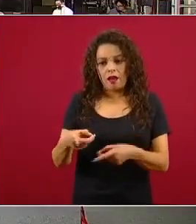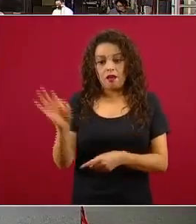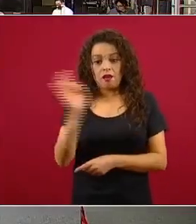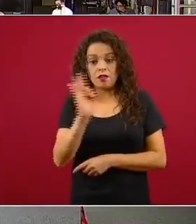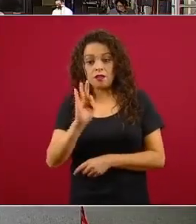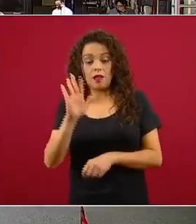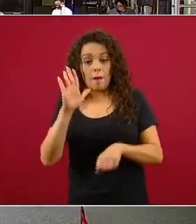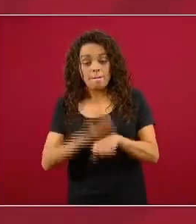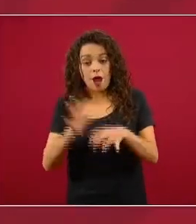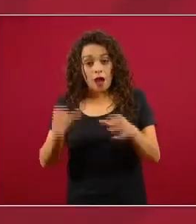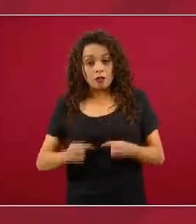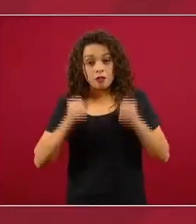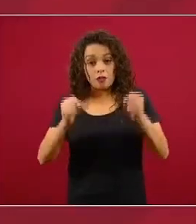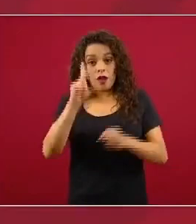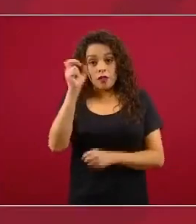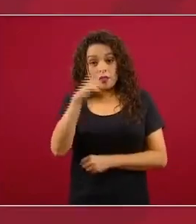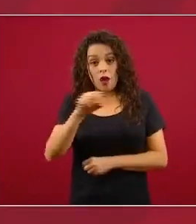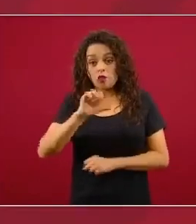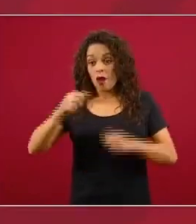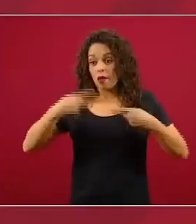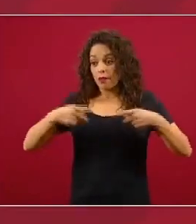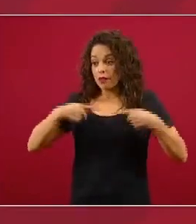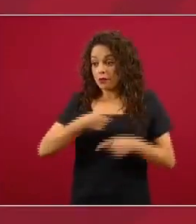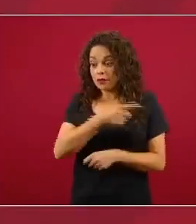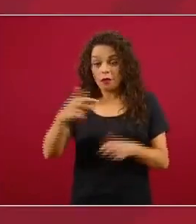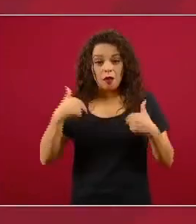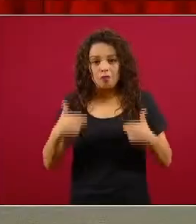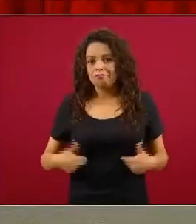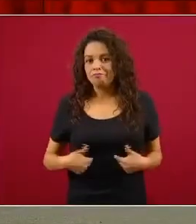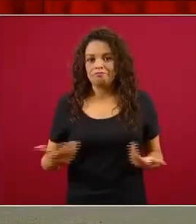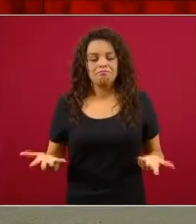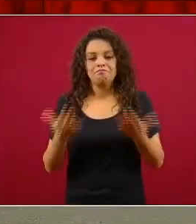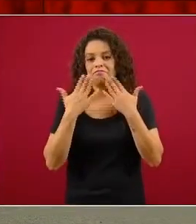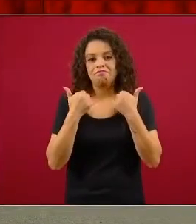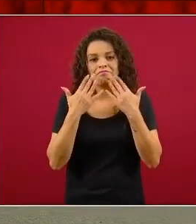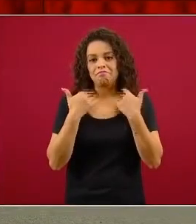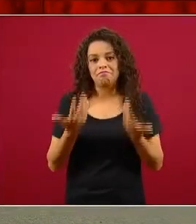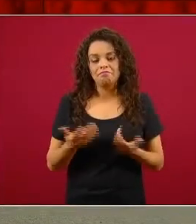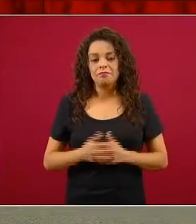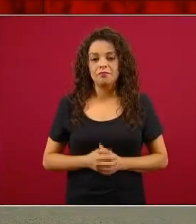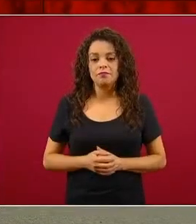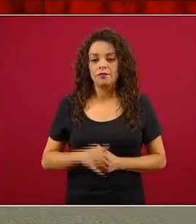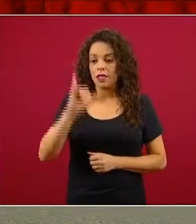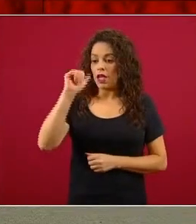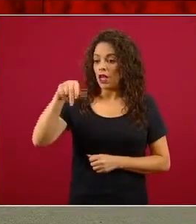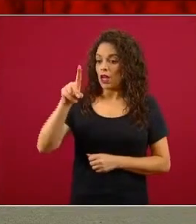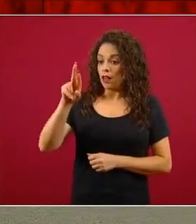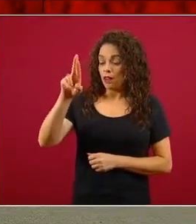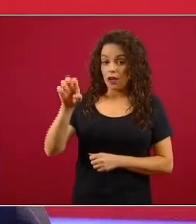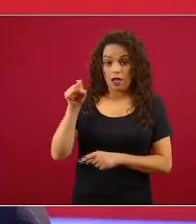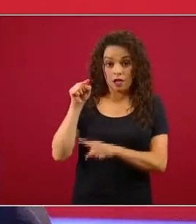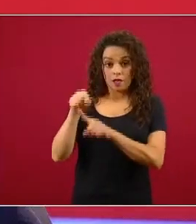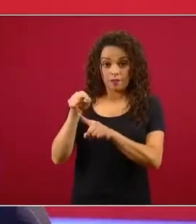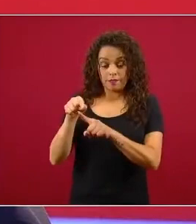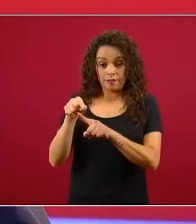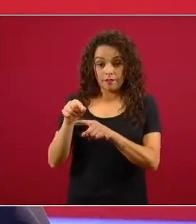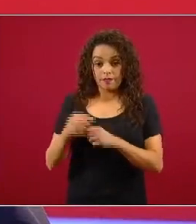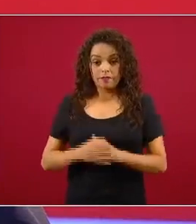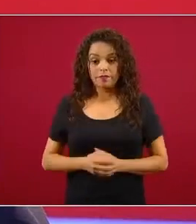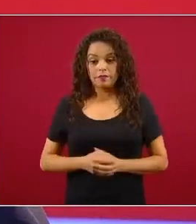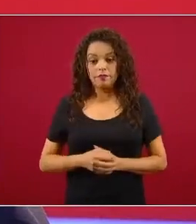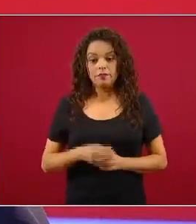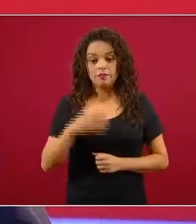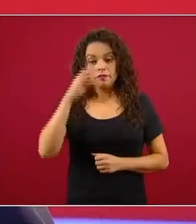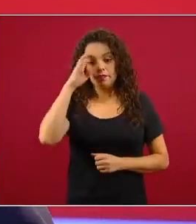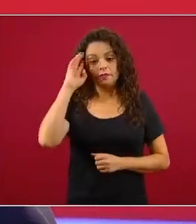hacer mayor daño a las poblaciones humanas, ¿no? Nuestro INDRE, nuestro Laboratorio Nacional de Referencia, el Instituto de Diagnóstico y